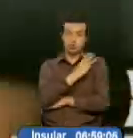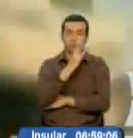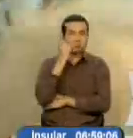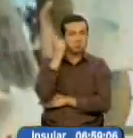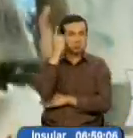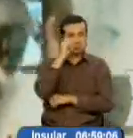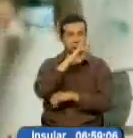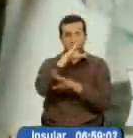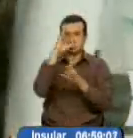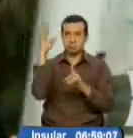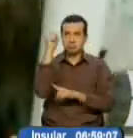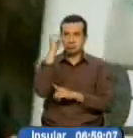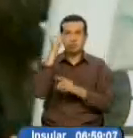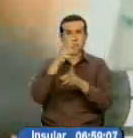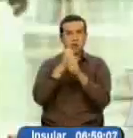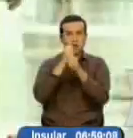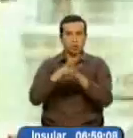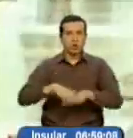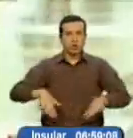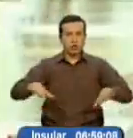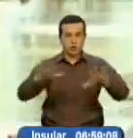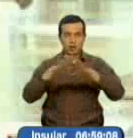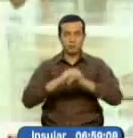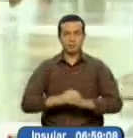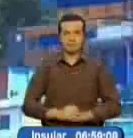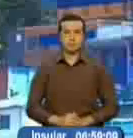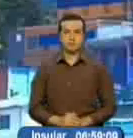clara victoria para la seguridad nacional.